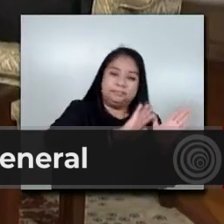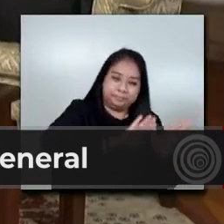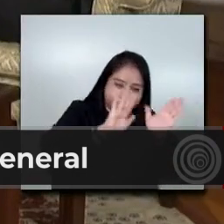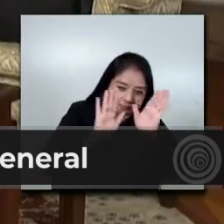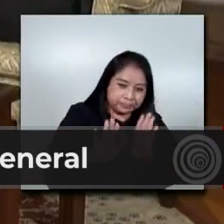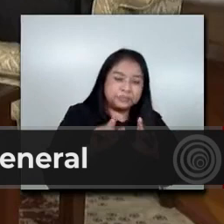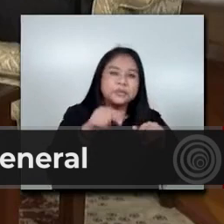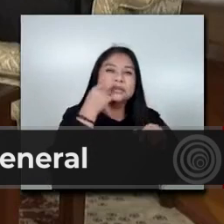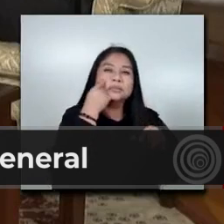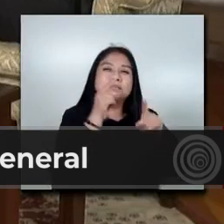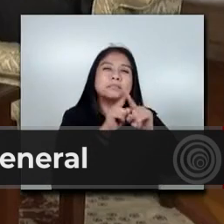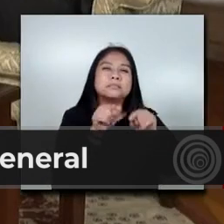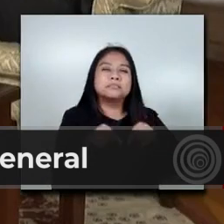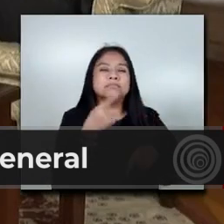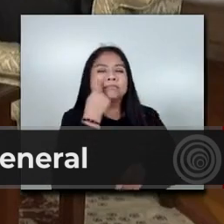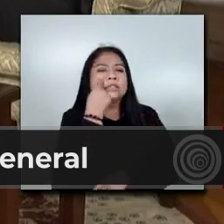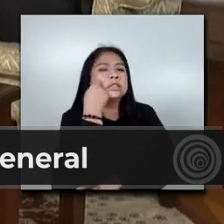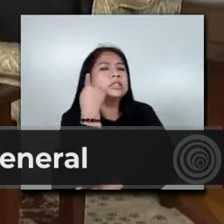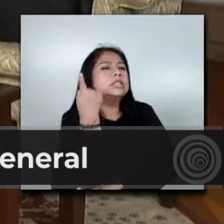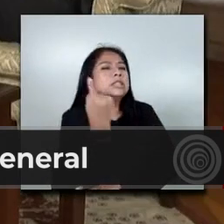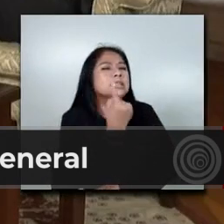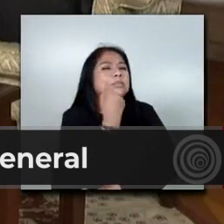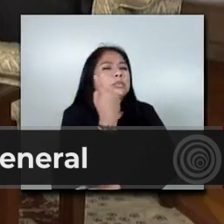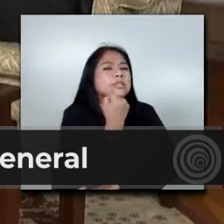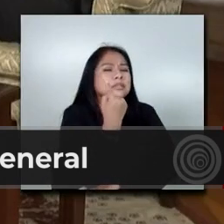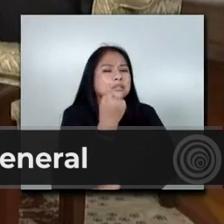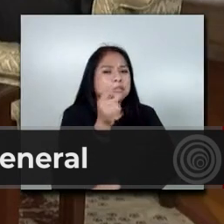importante que los fiscales